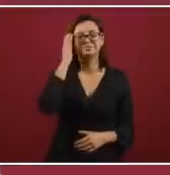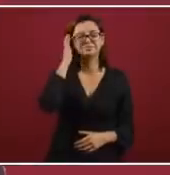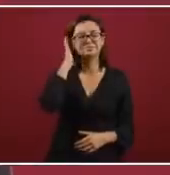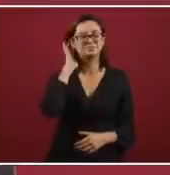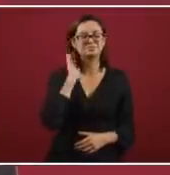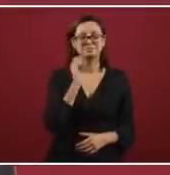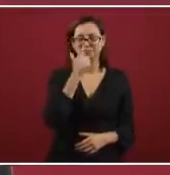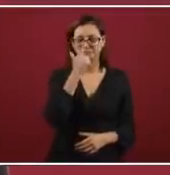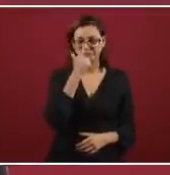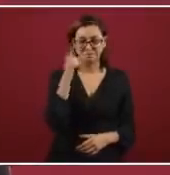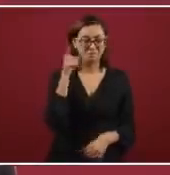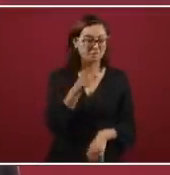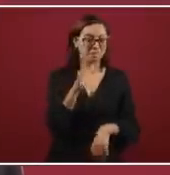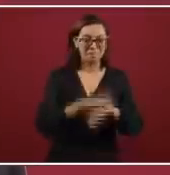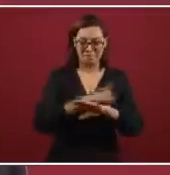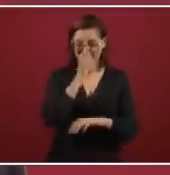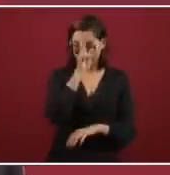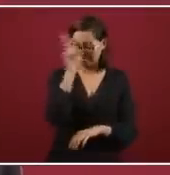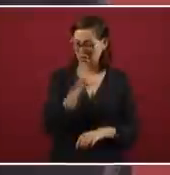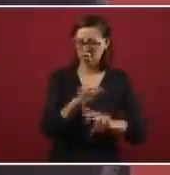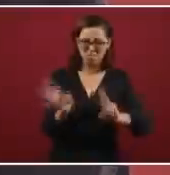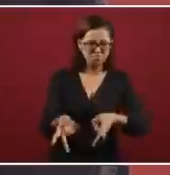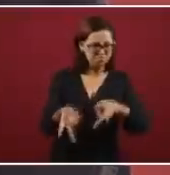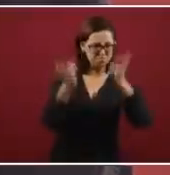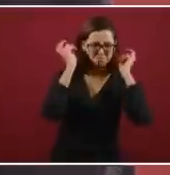el saqueo más grande